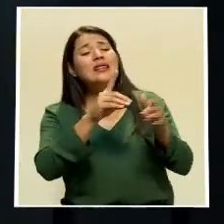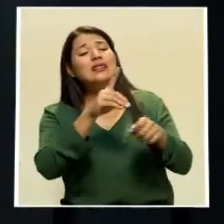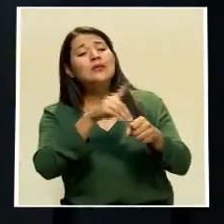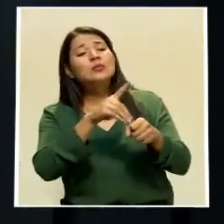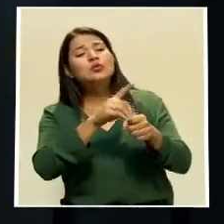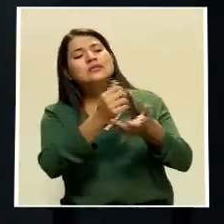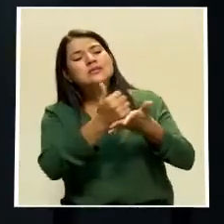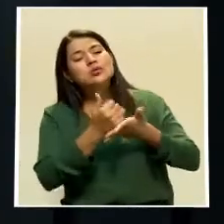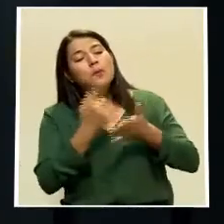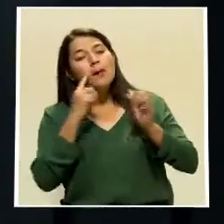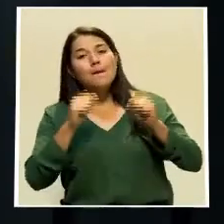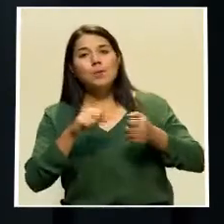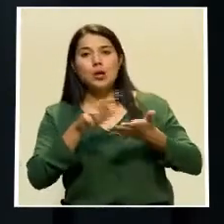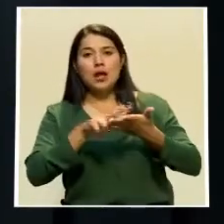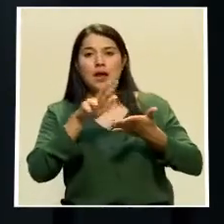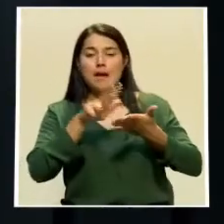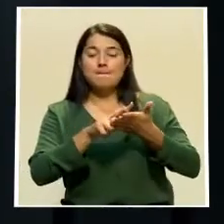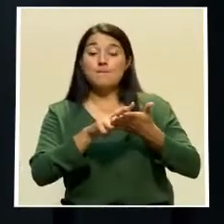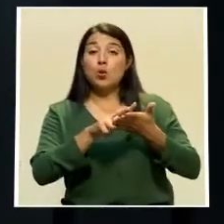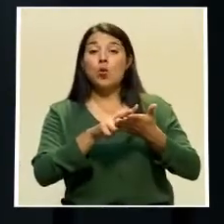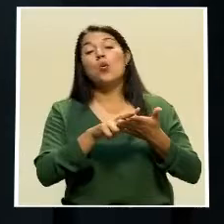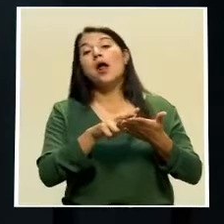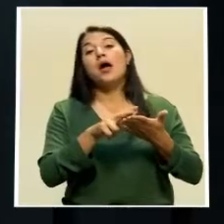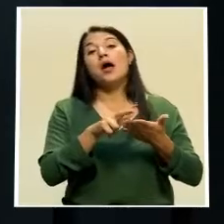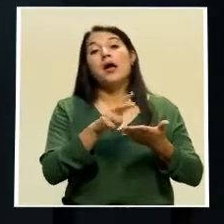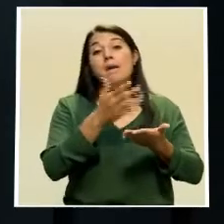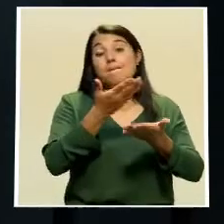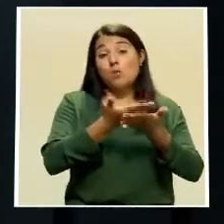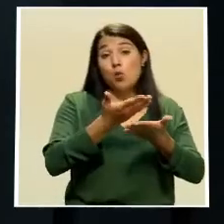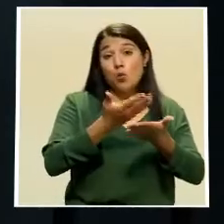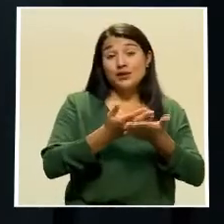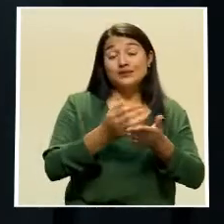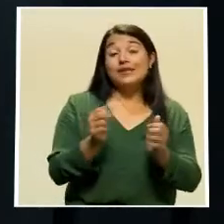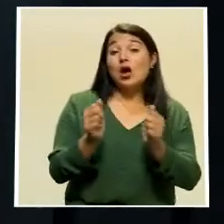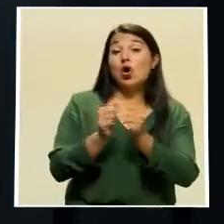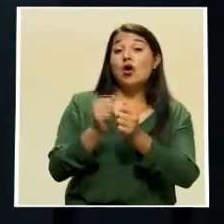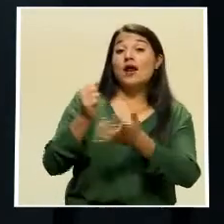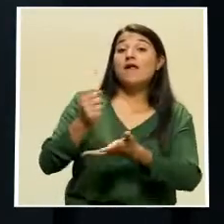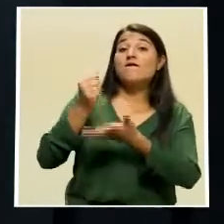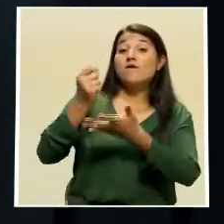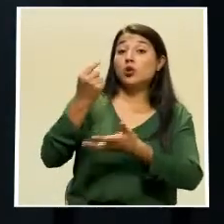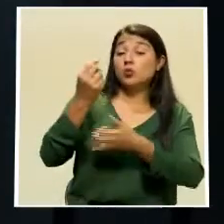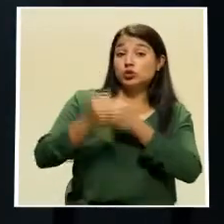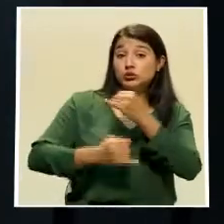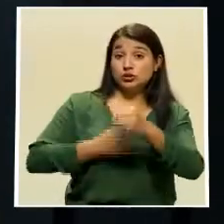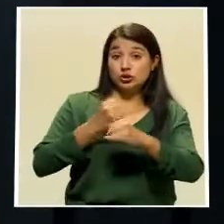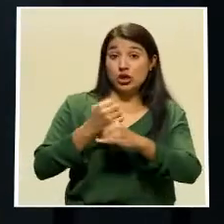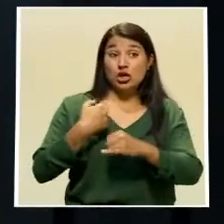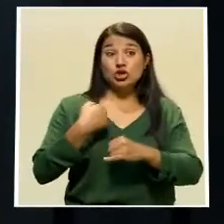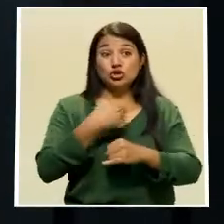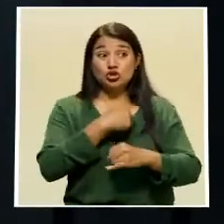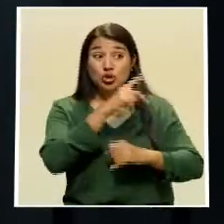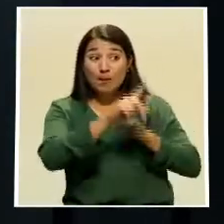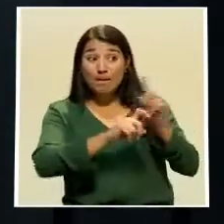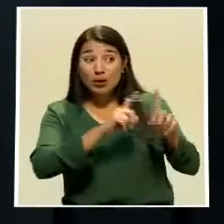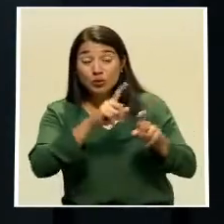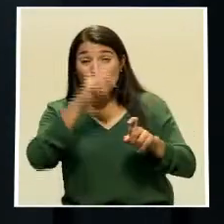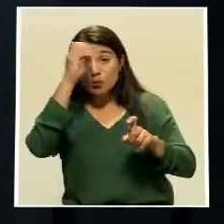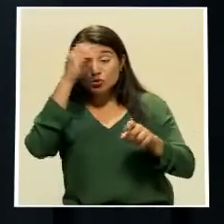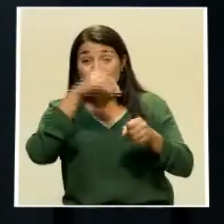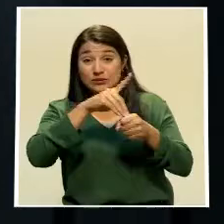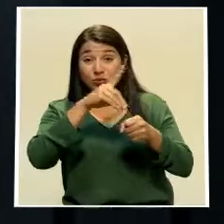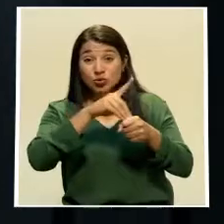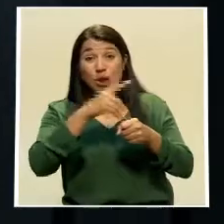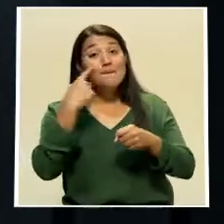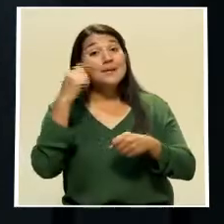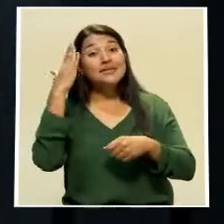aprobación de este préstamo con el Fondo Monetario Internacional. Conversamos con algunos diputados para saber cuál es su reacción y estas fueron